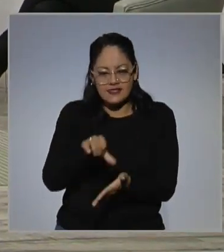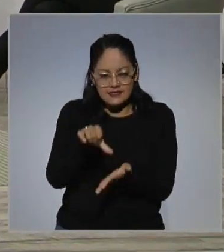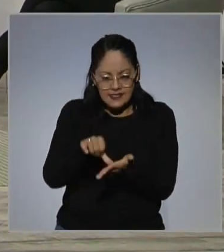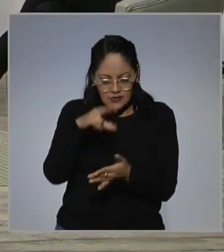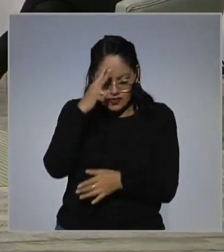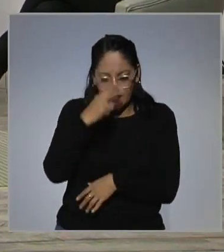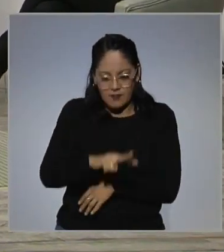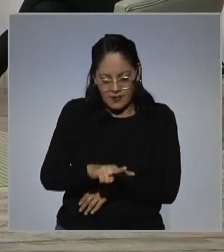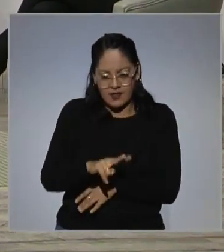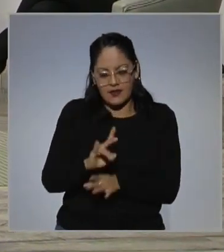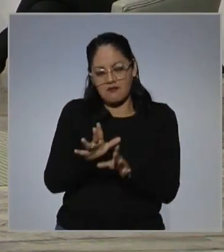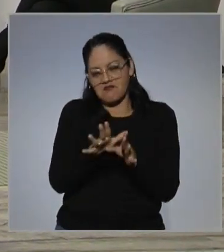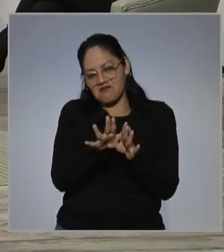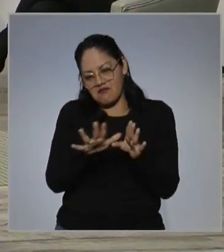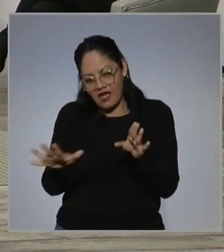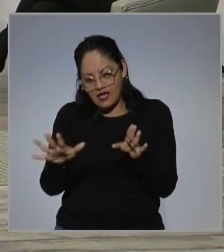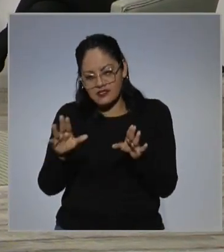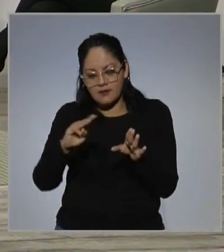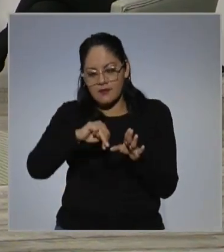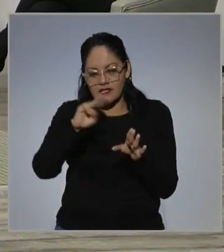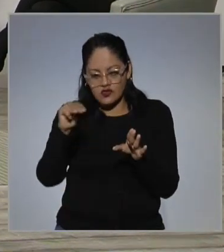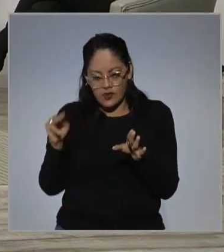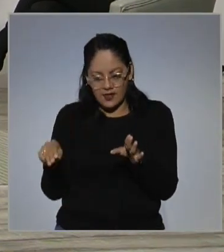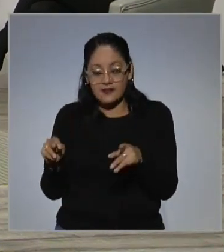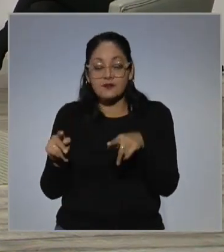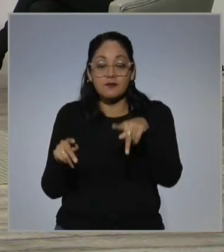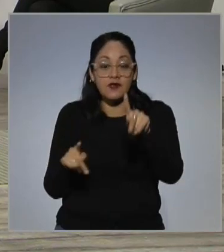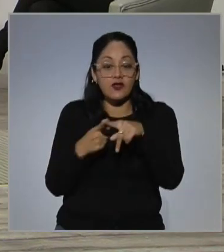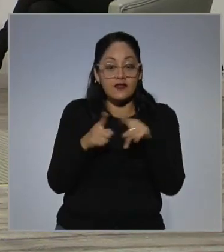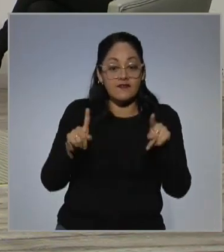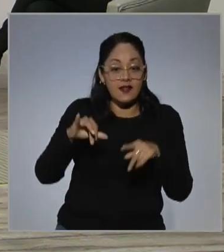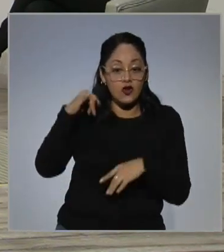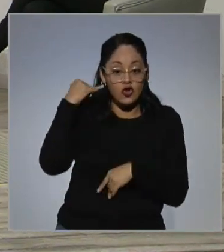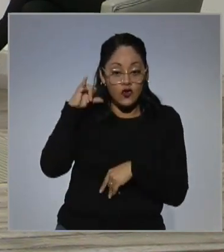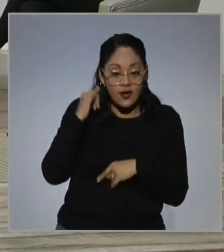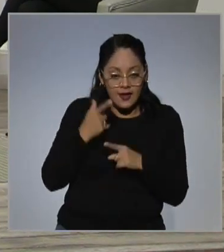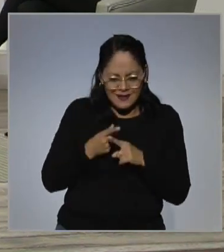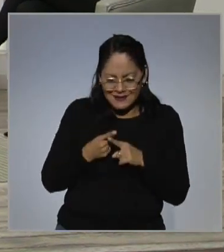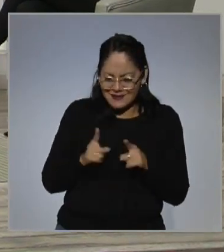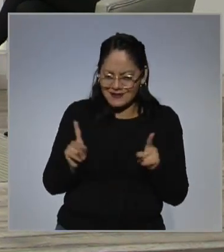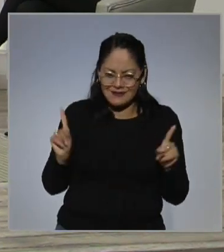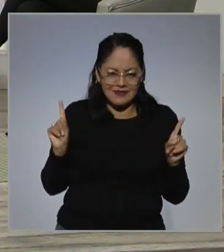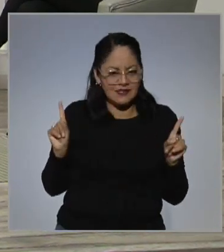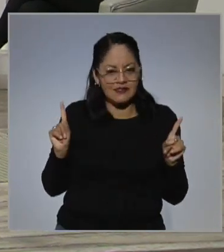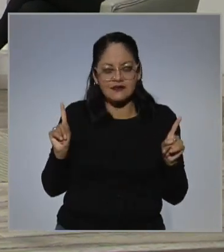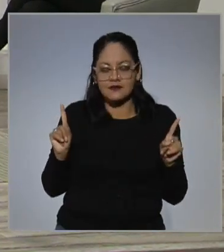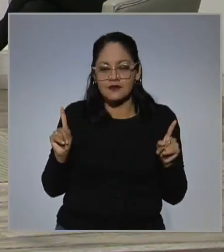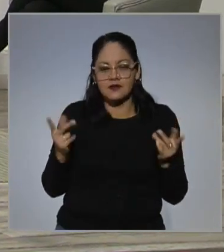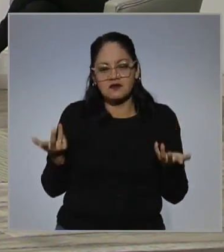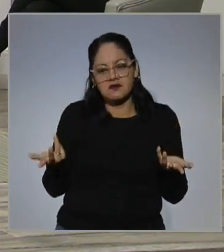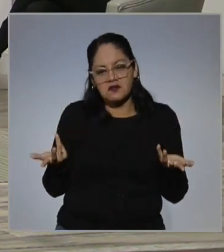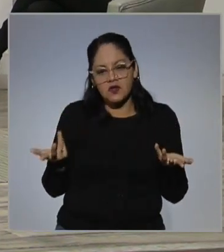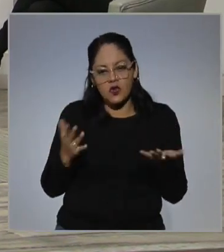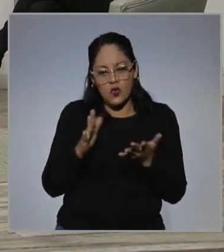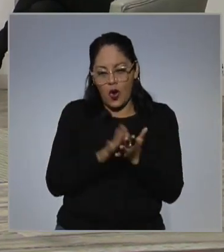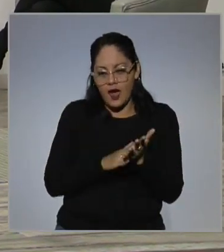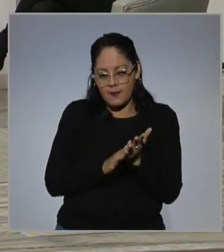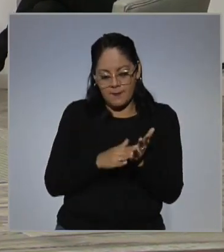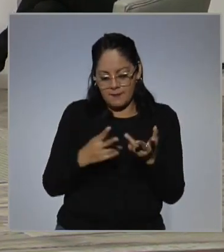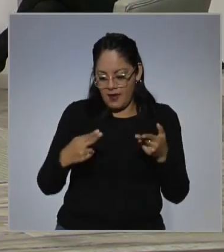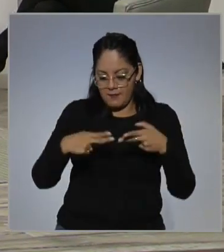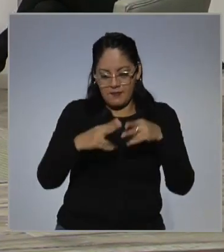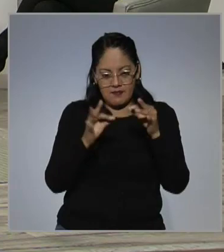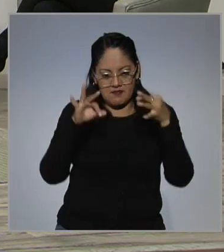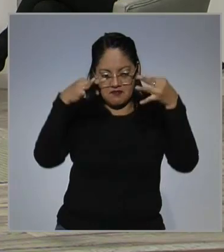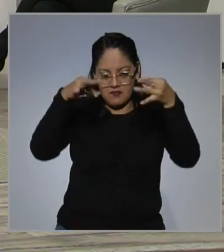mucho más hacia la zona de Michoacán, pero en el caso de Yucatán es súper diferente, ¿no? O sea, no hay papel picado, no